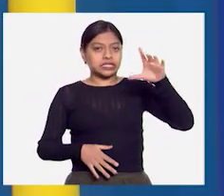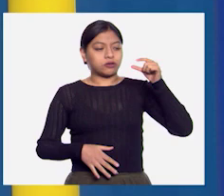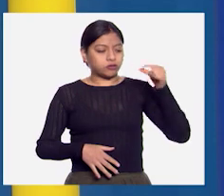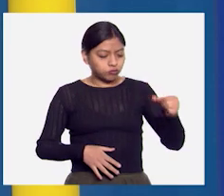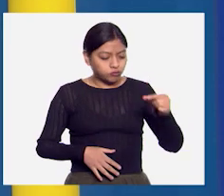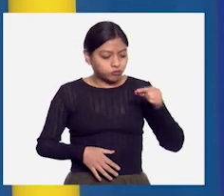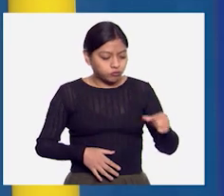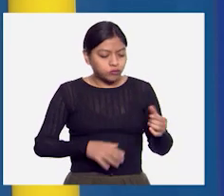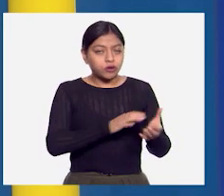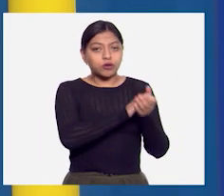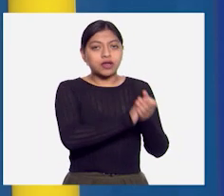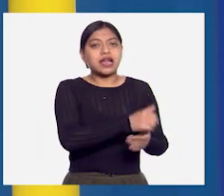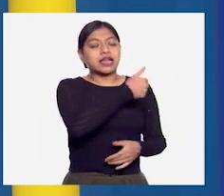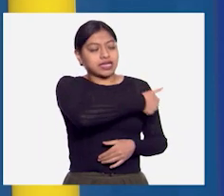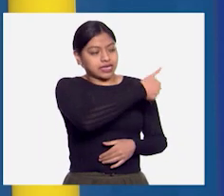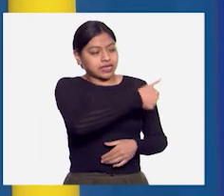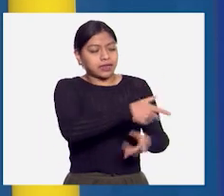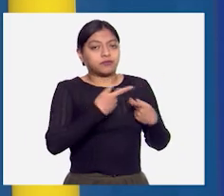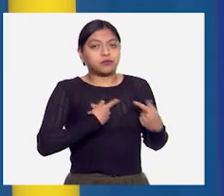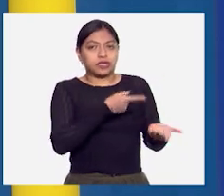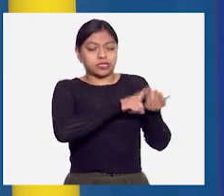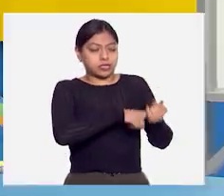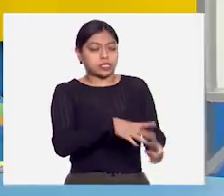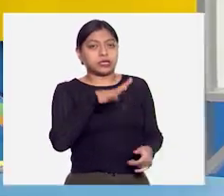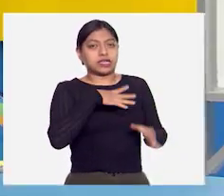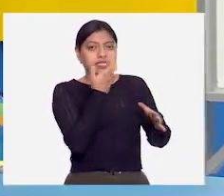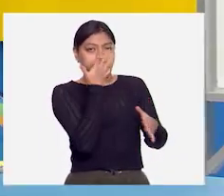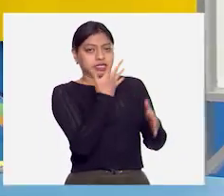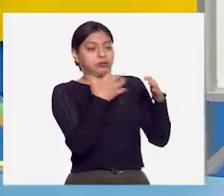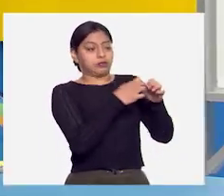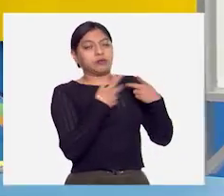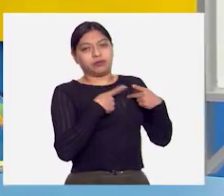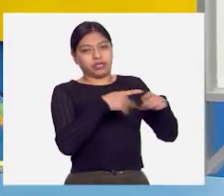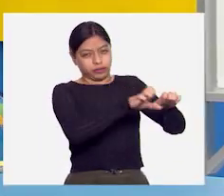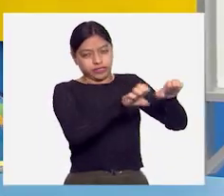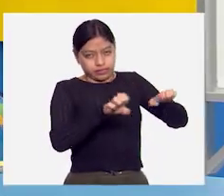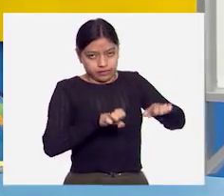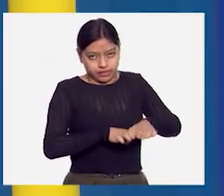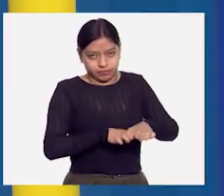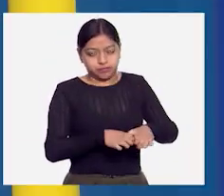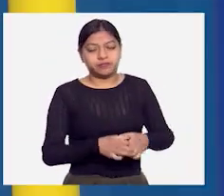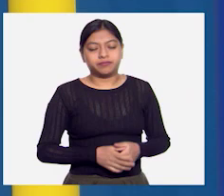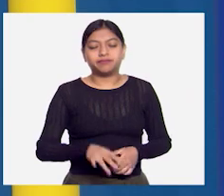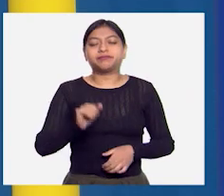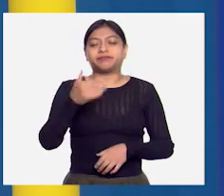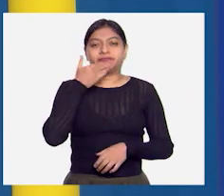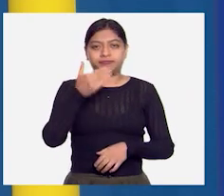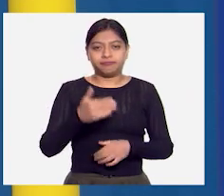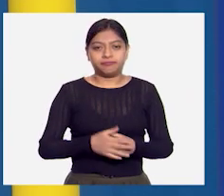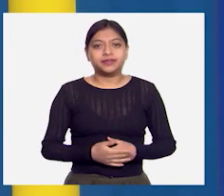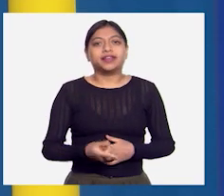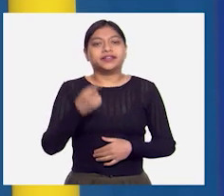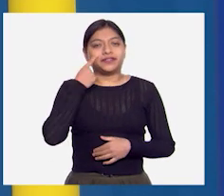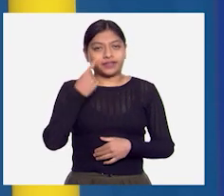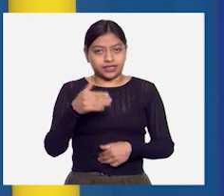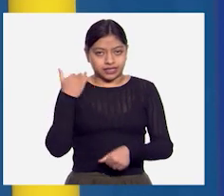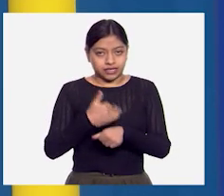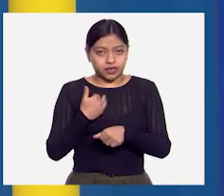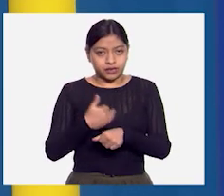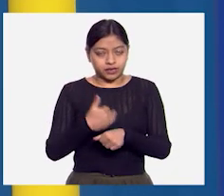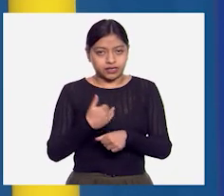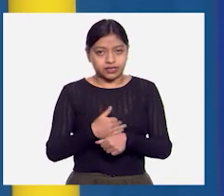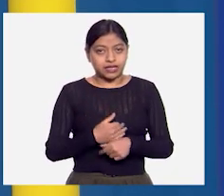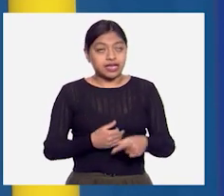eran 5 jugadores que tiraron su dado al mismo tiempo. Bien, vas bien. Ah, entonces, si son